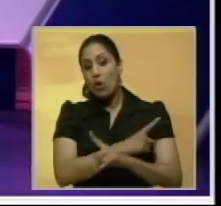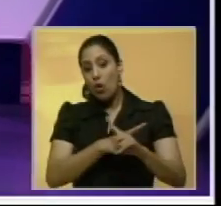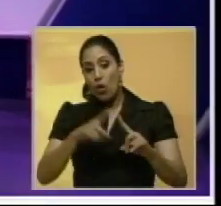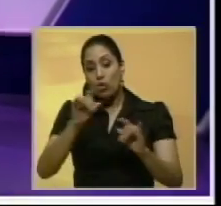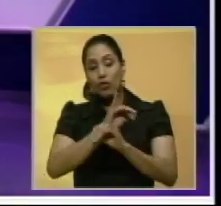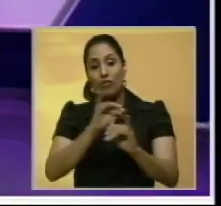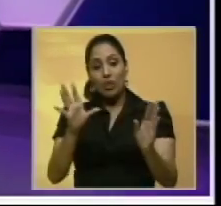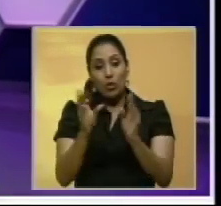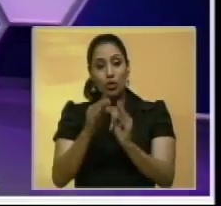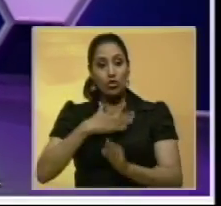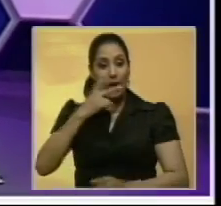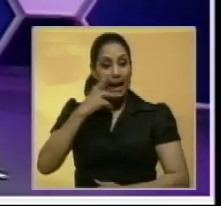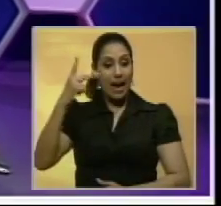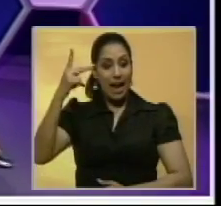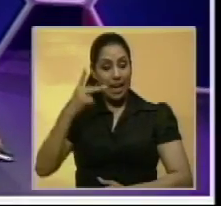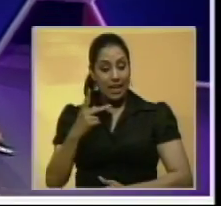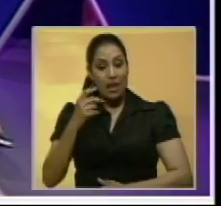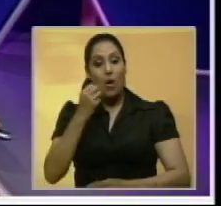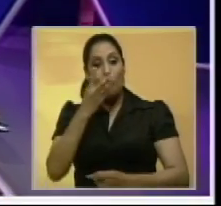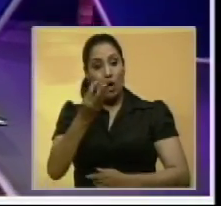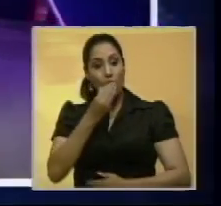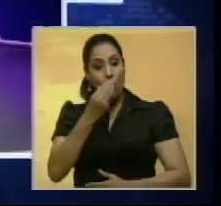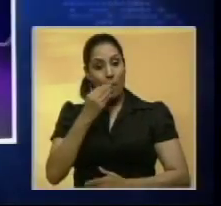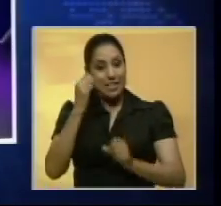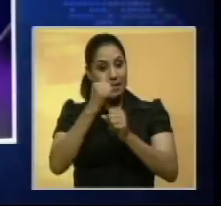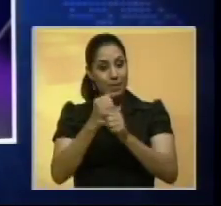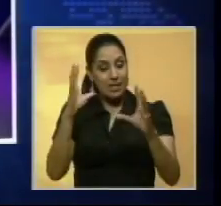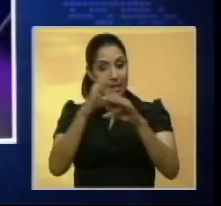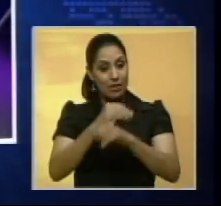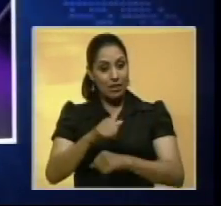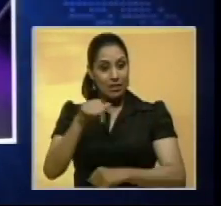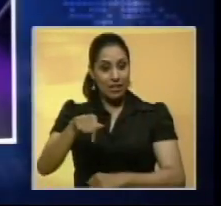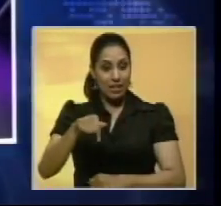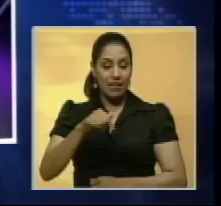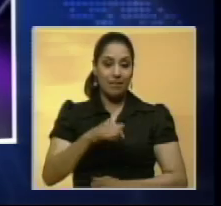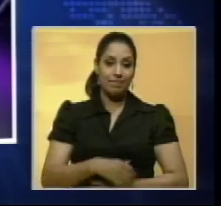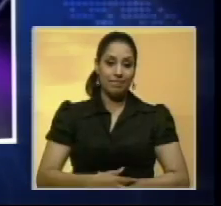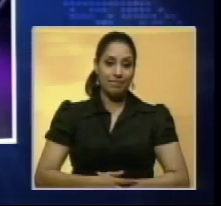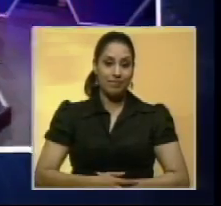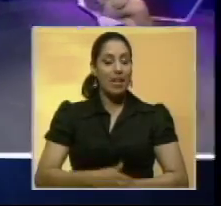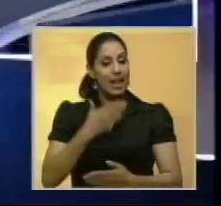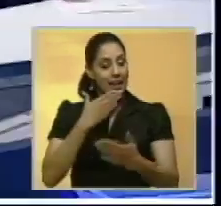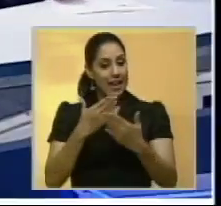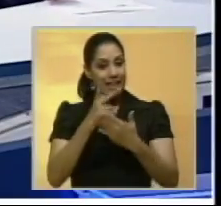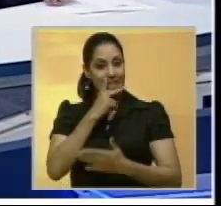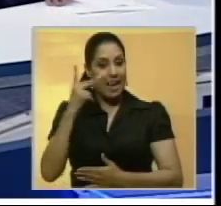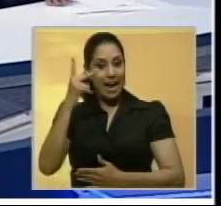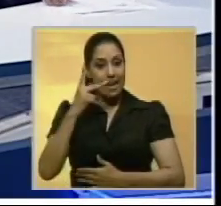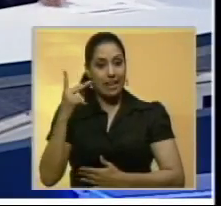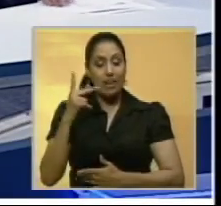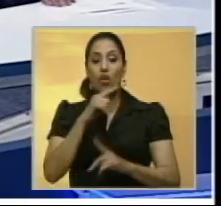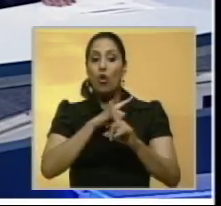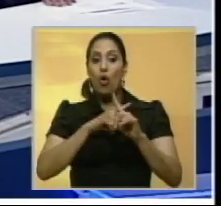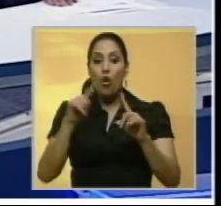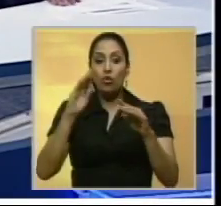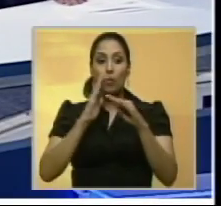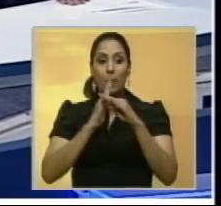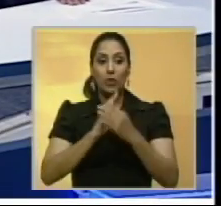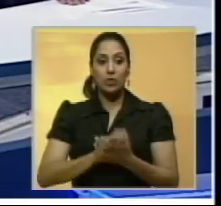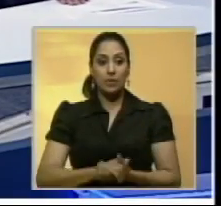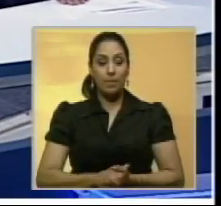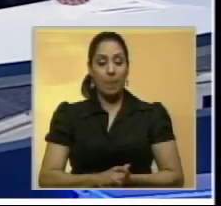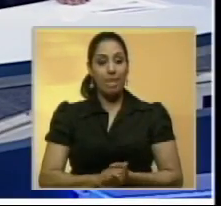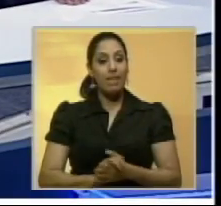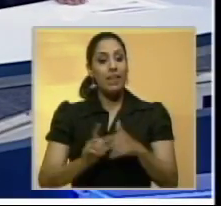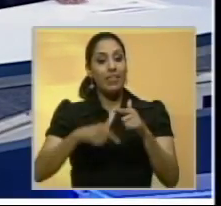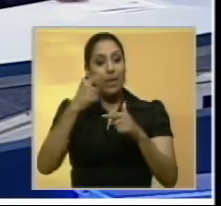manera concluimos. Yo soy Carilis Cuadros, que tengan buen apetito y los espero a la noche en nuestra emisión estelar. Muchísimas gracias, Carilis. Amigos, vamos a la pausa.